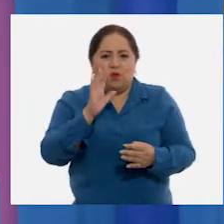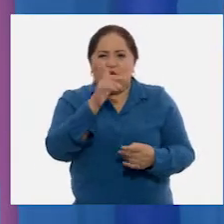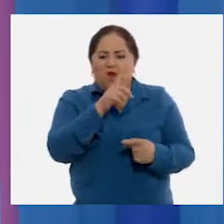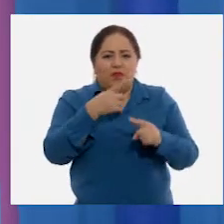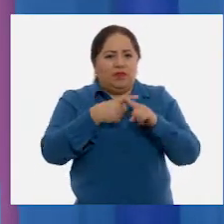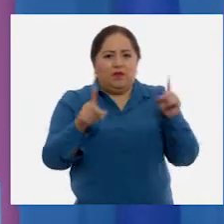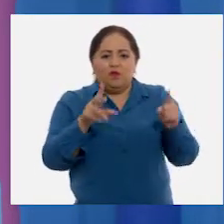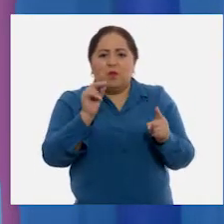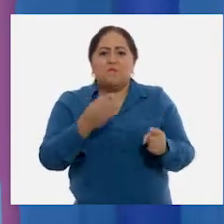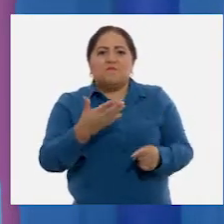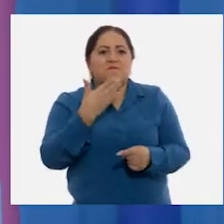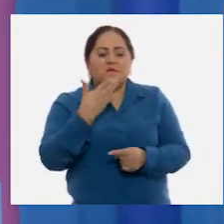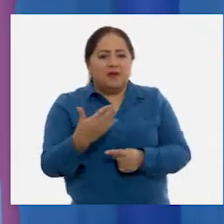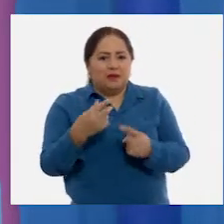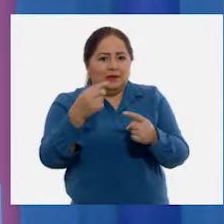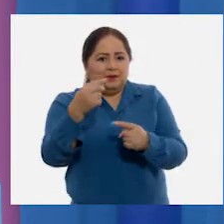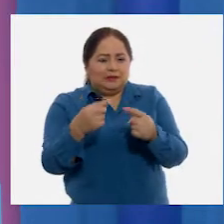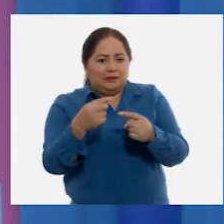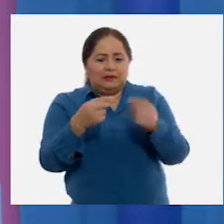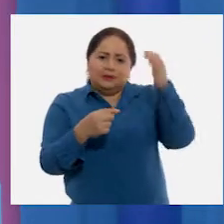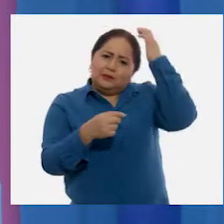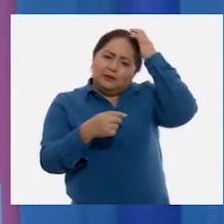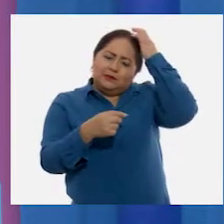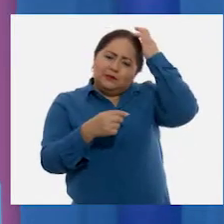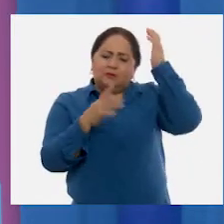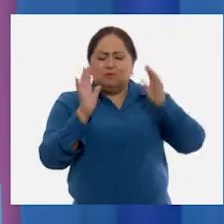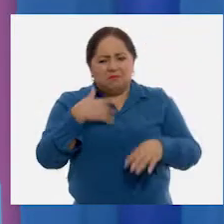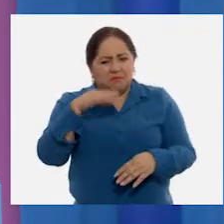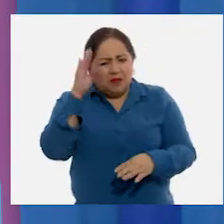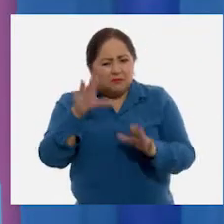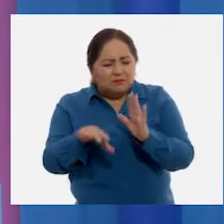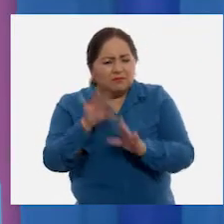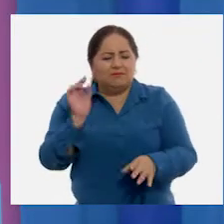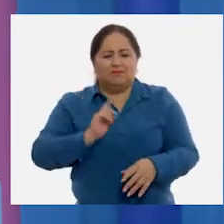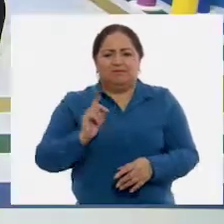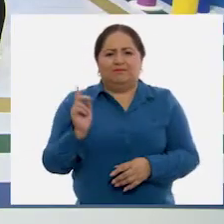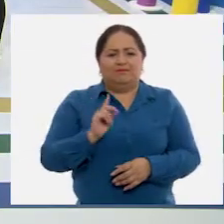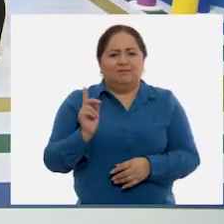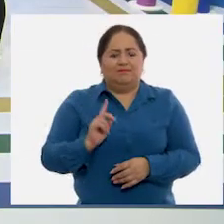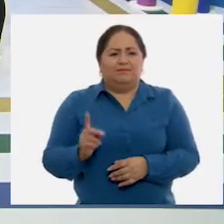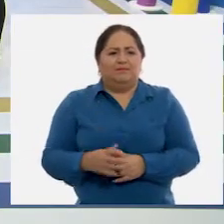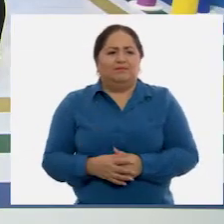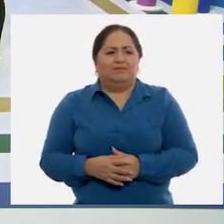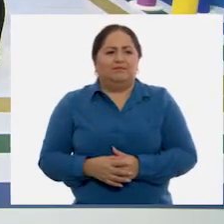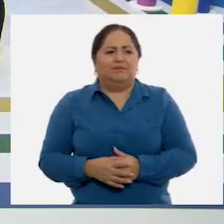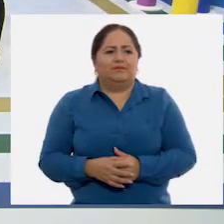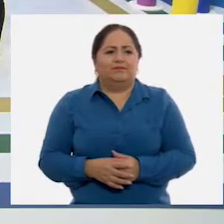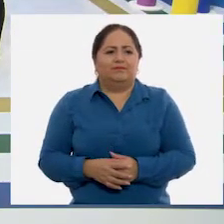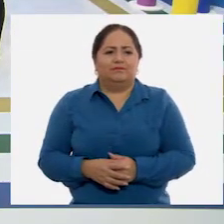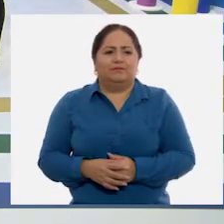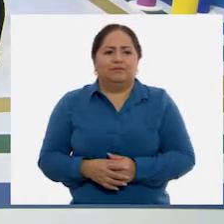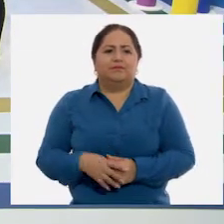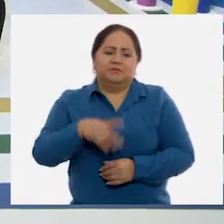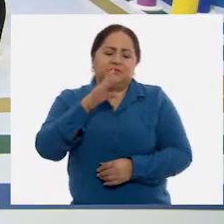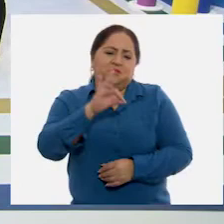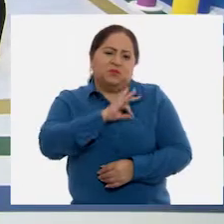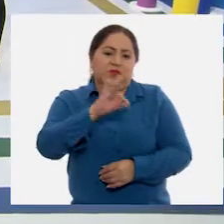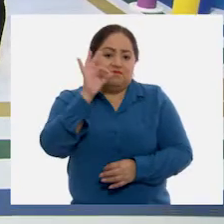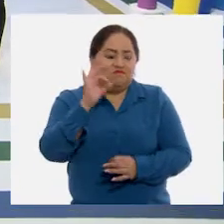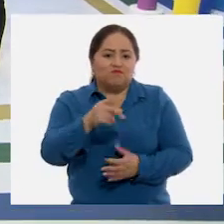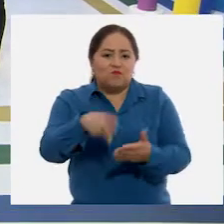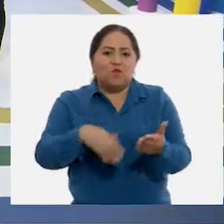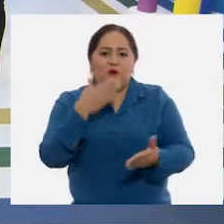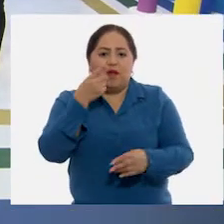lenguaje informal. Así Yo pensé que ya lo había encontrado, pero no dice gorruendo o gorrullo. No, pues esto no es. Es probable que se deba a